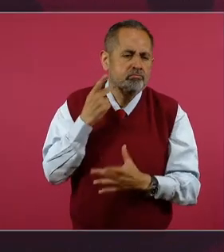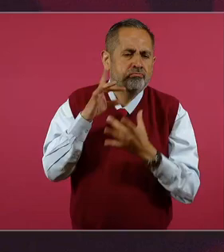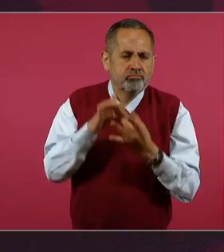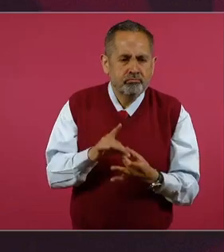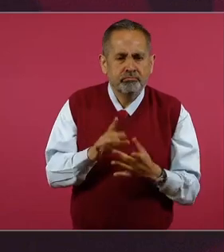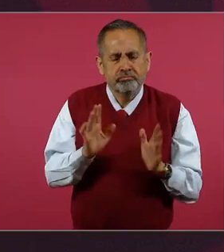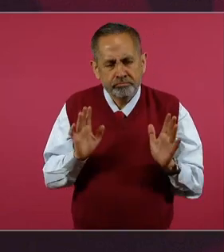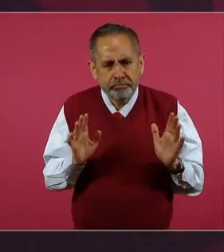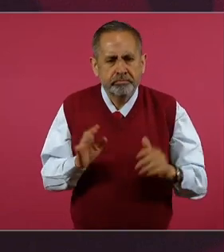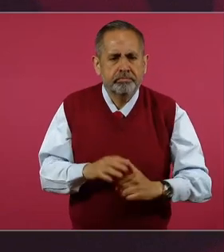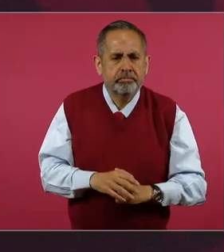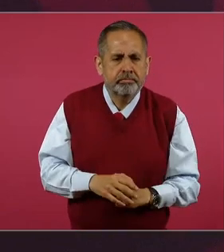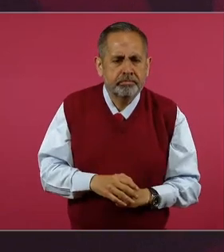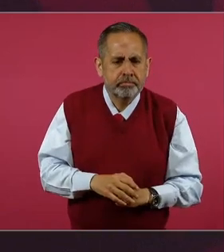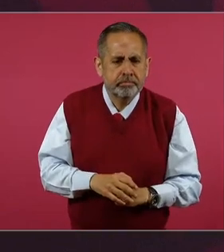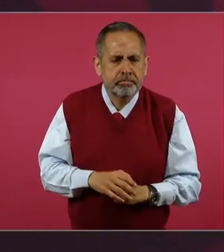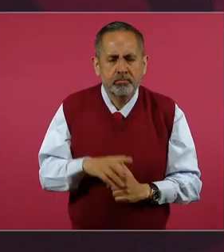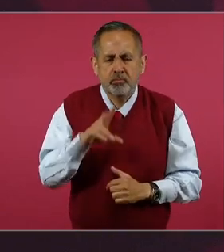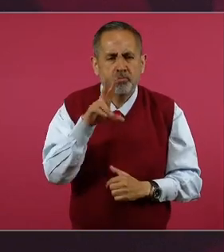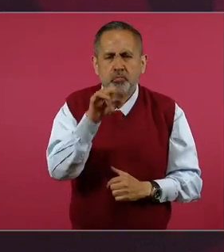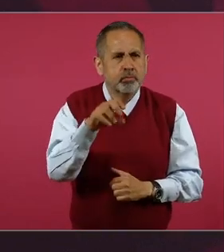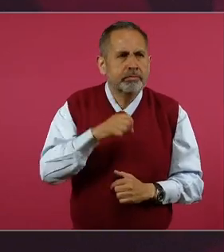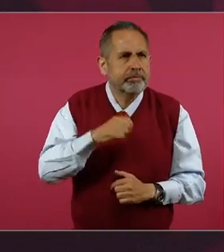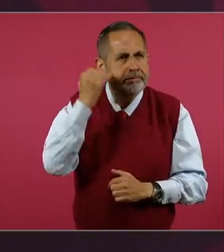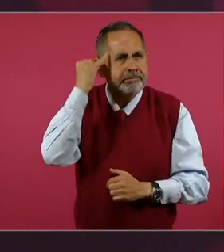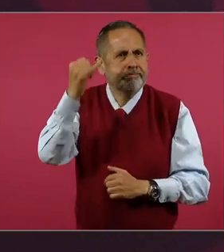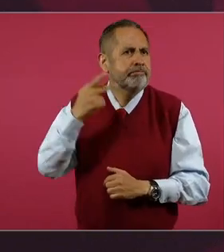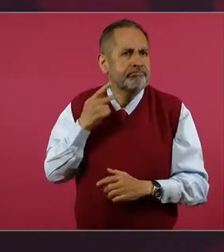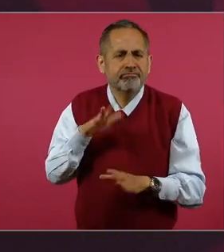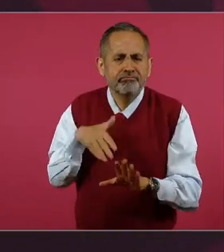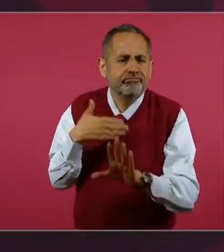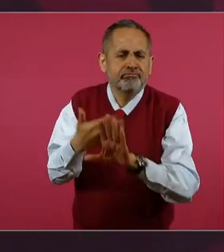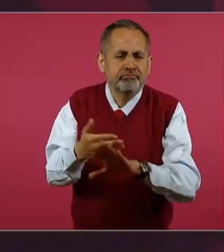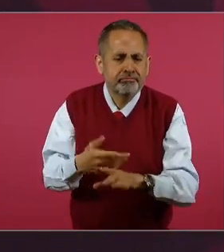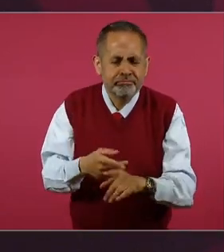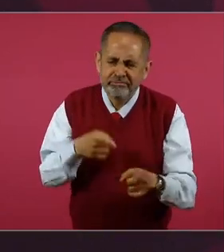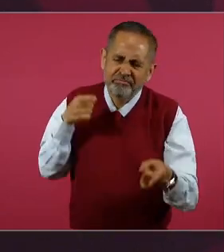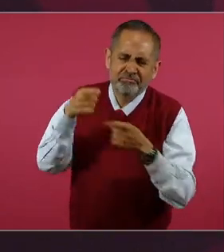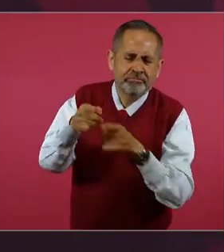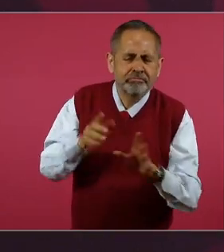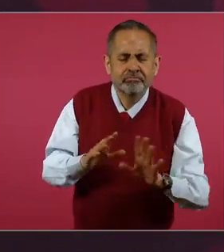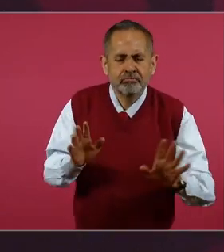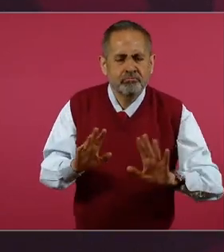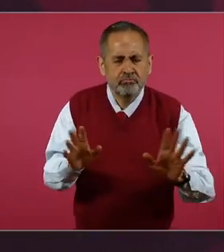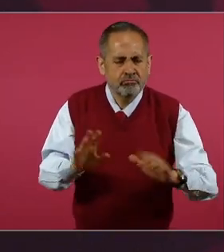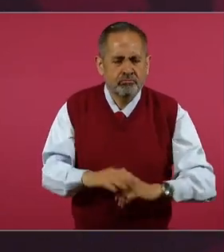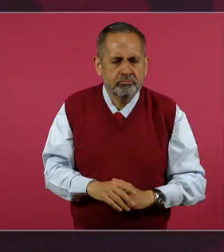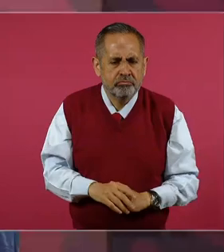aplicamos. De ninguna manera fue nada